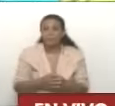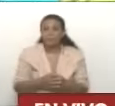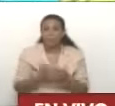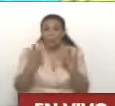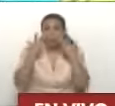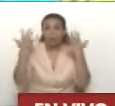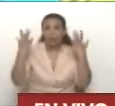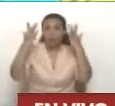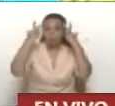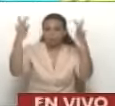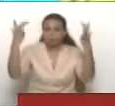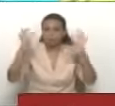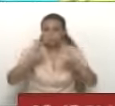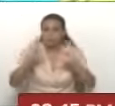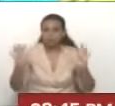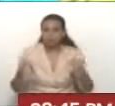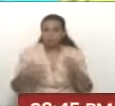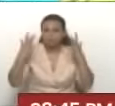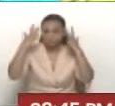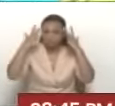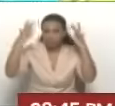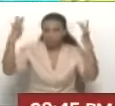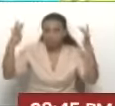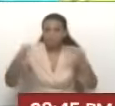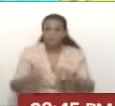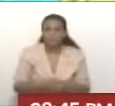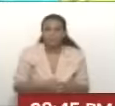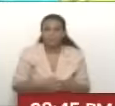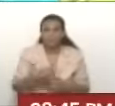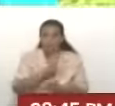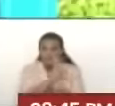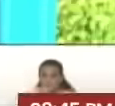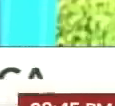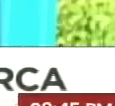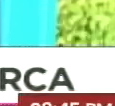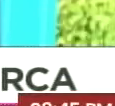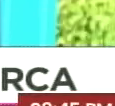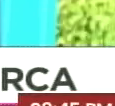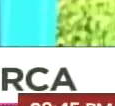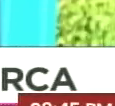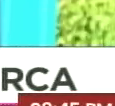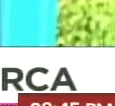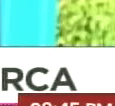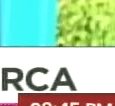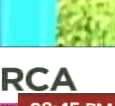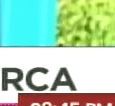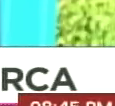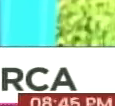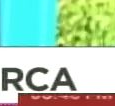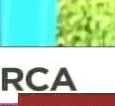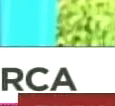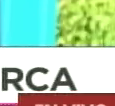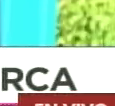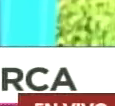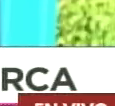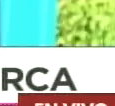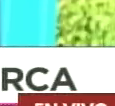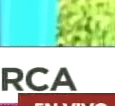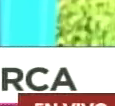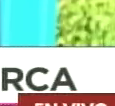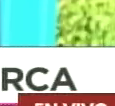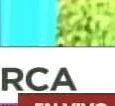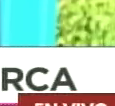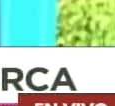brillante. Tiene una característica. el 80% del liderazgo